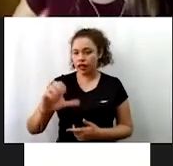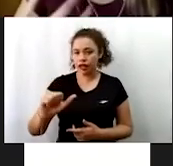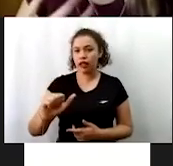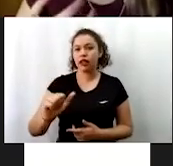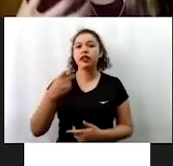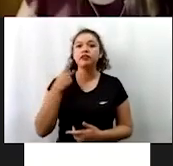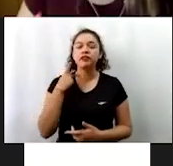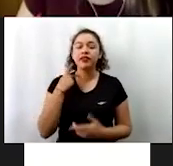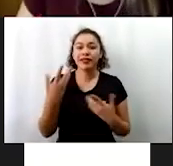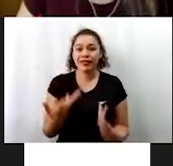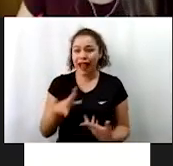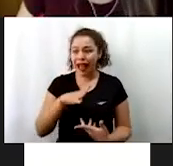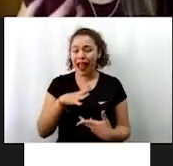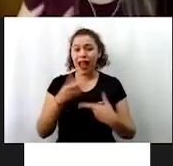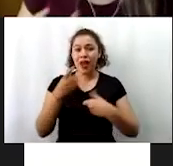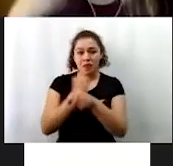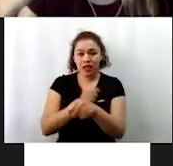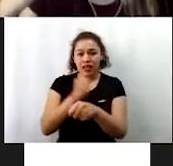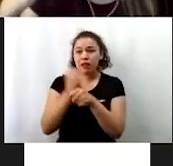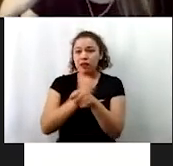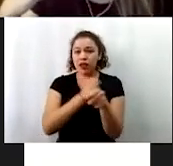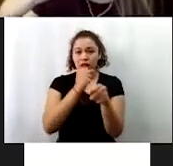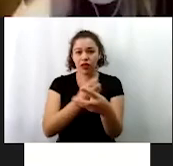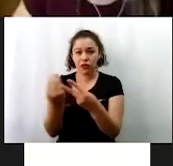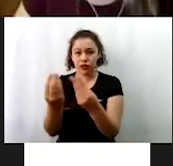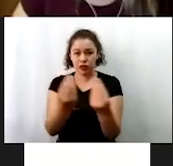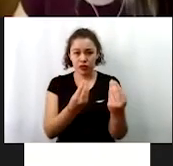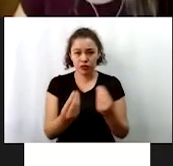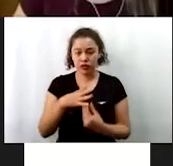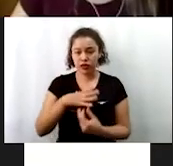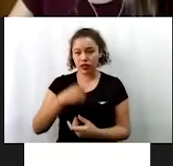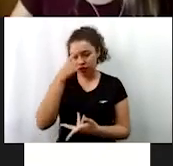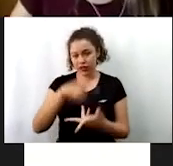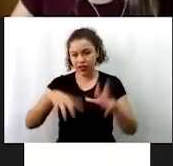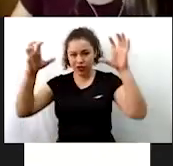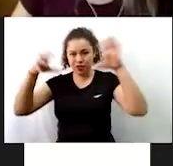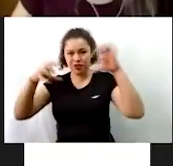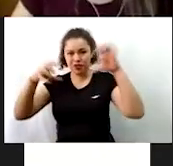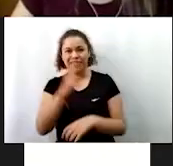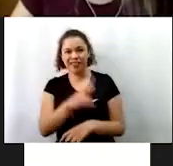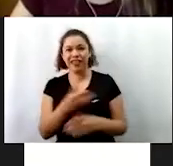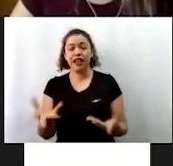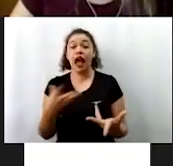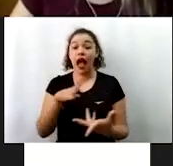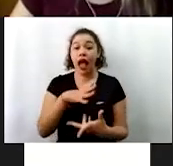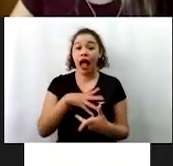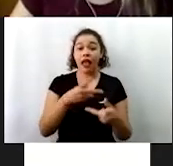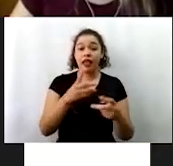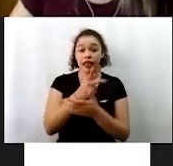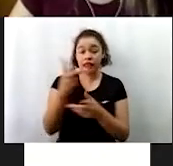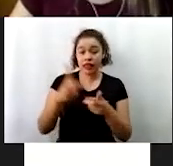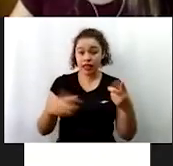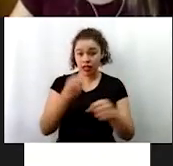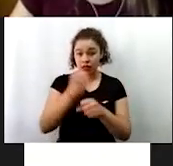o sea, hay muchas prácticas, esos son los truenos de la lluvia, creo, hay muchas prácticas de desarrollo que compartir y